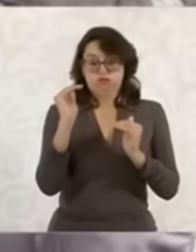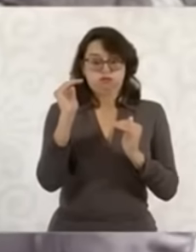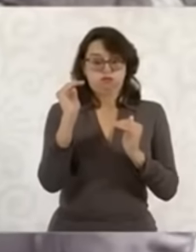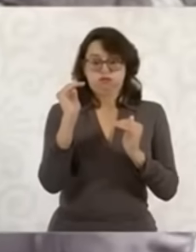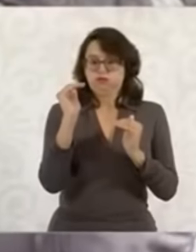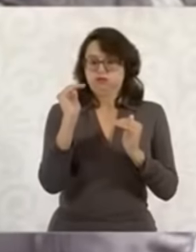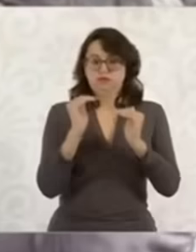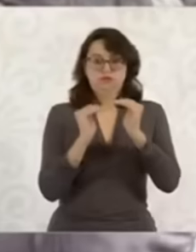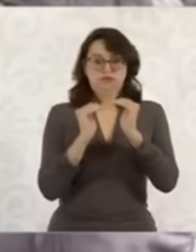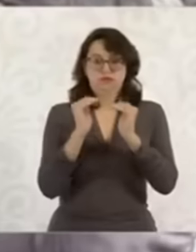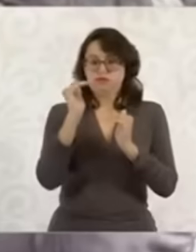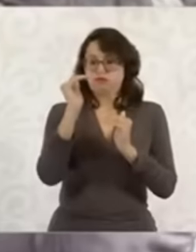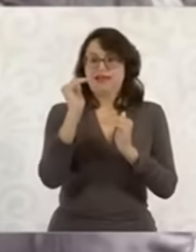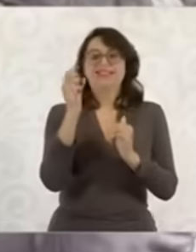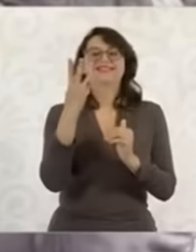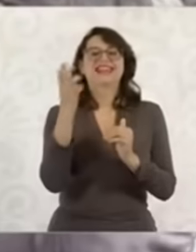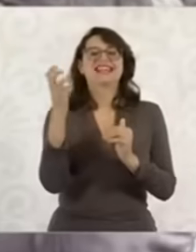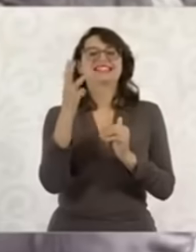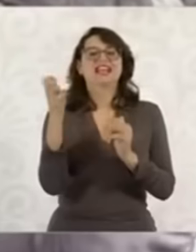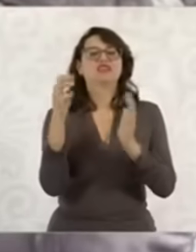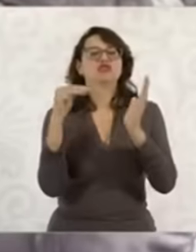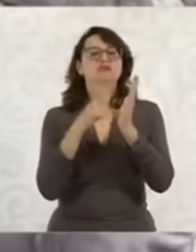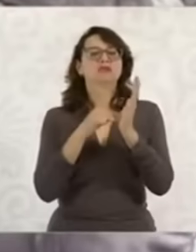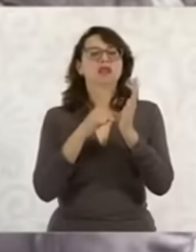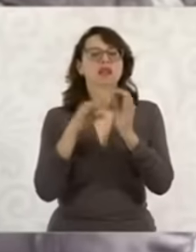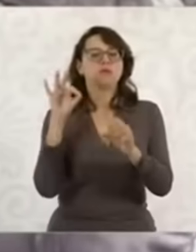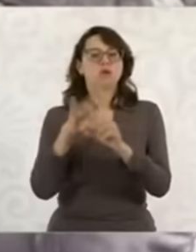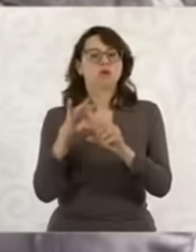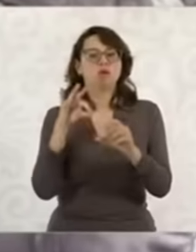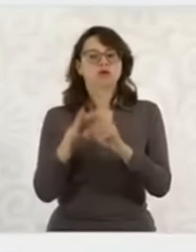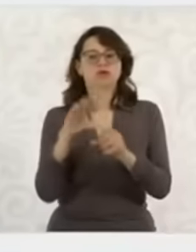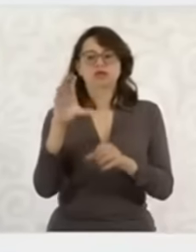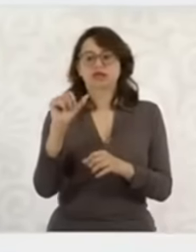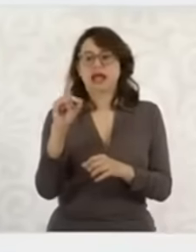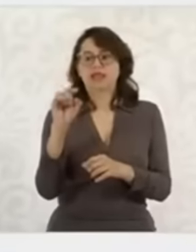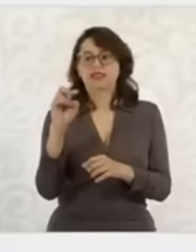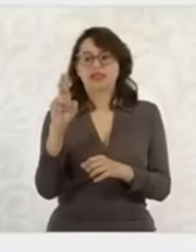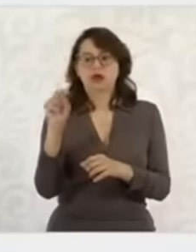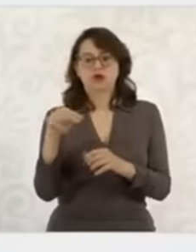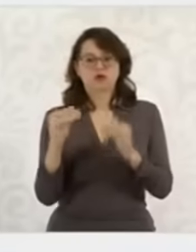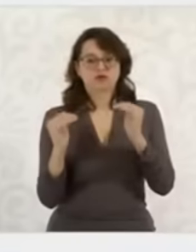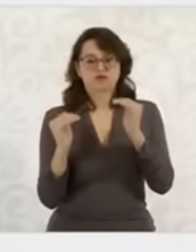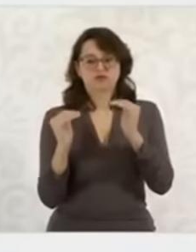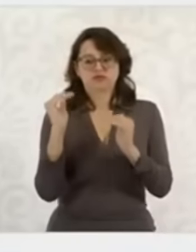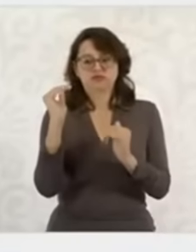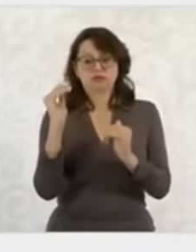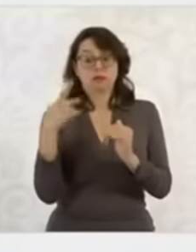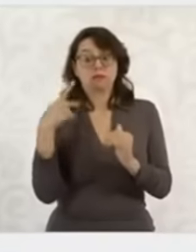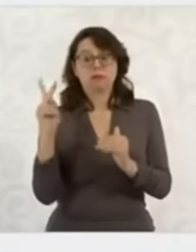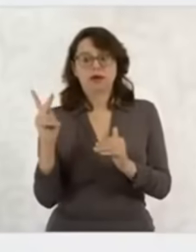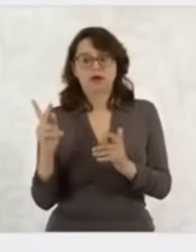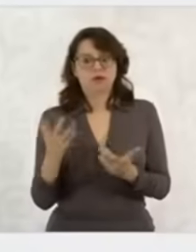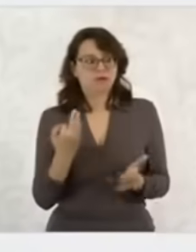200, casi 300,000 votos. Pero había un montón de casillas que no se contaban.